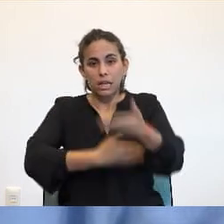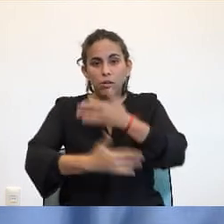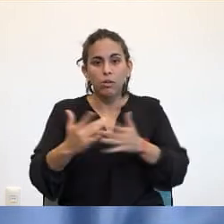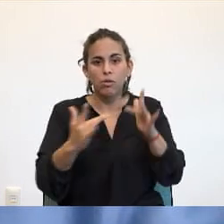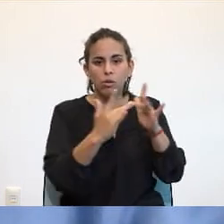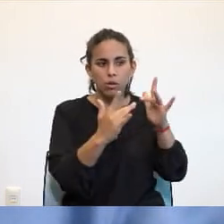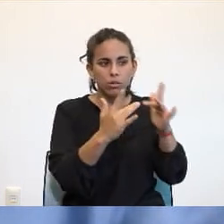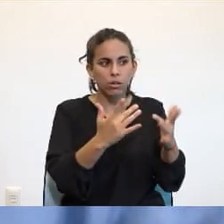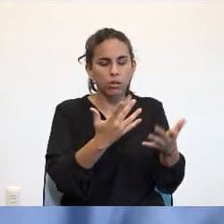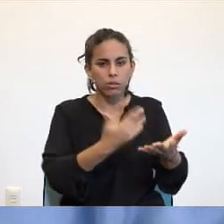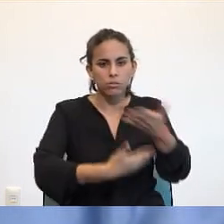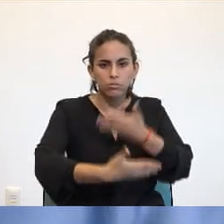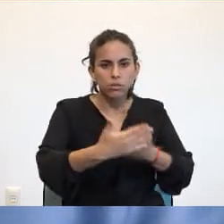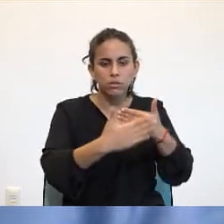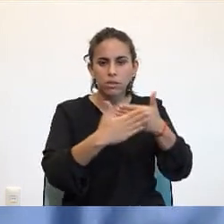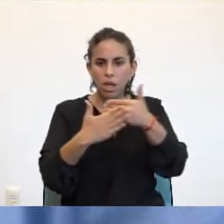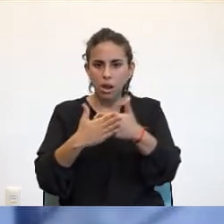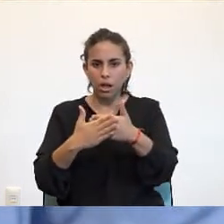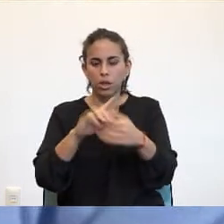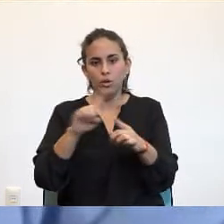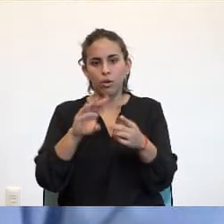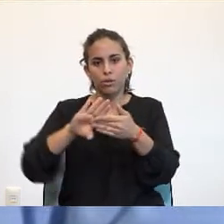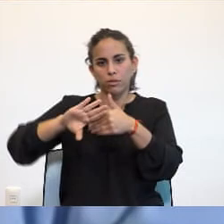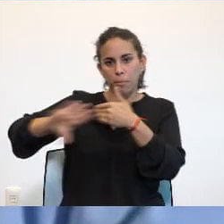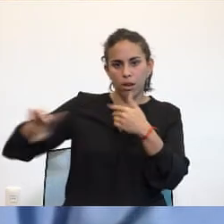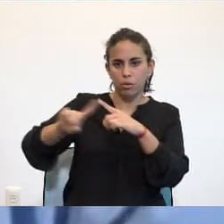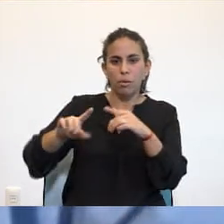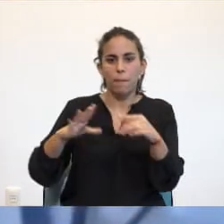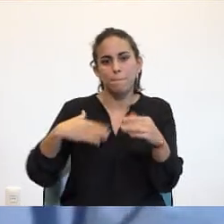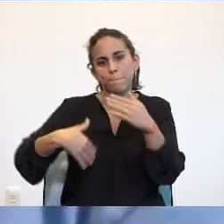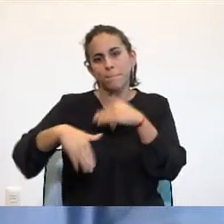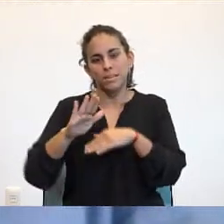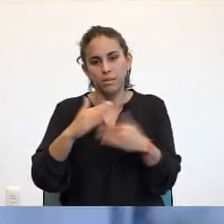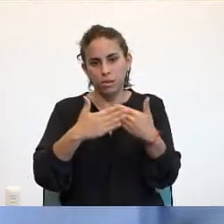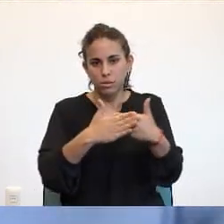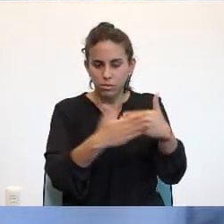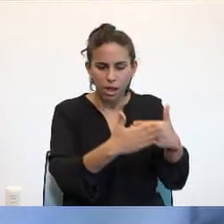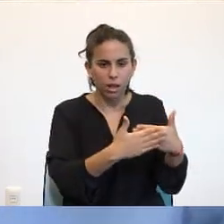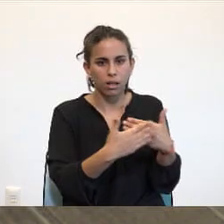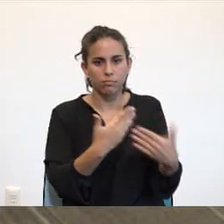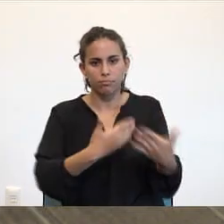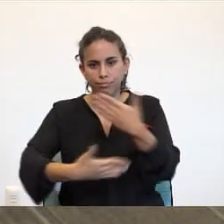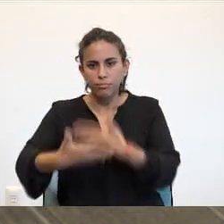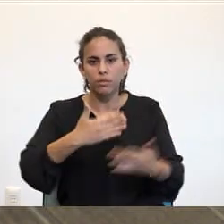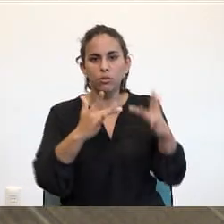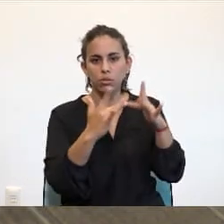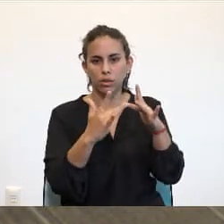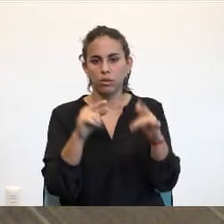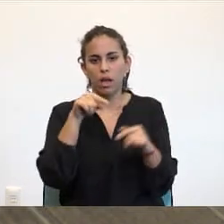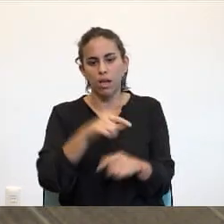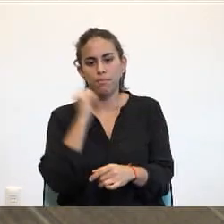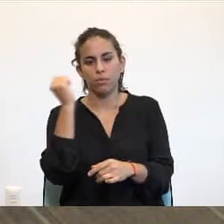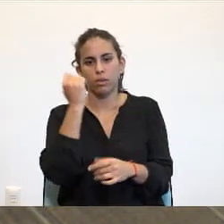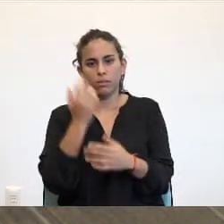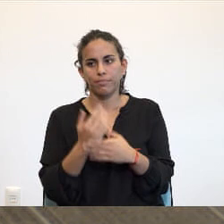Hoy Barcelona habla con Uruguay. Lo que a mí me gustaría, y con esto termino, es que los que viajamos y recorremos el mundo, o nuestro barrio,